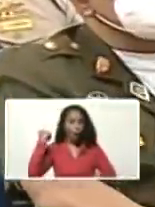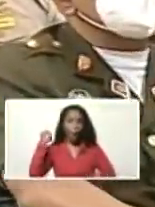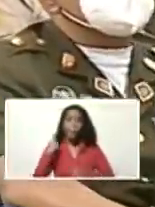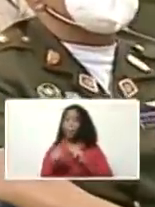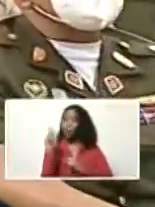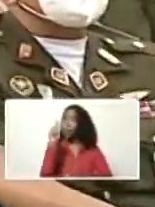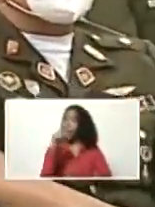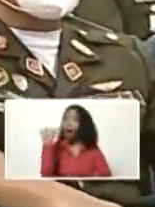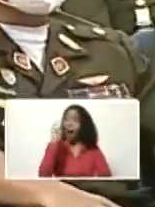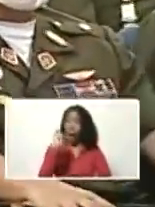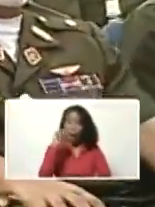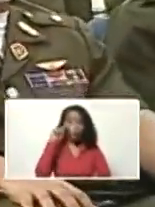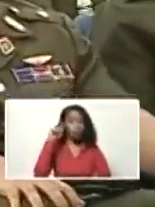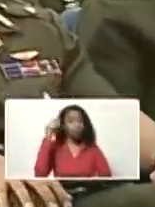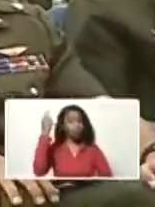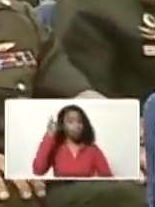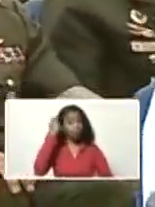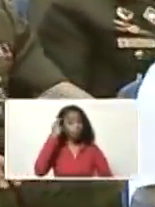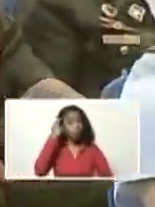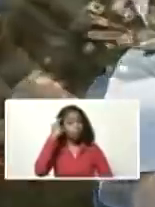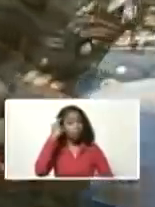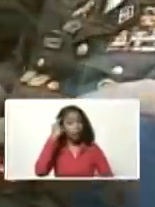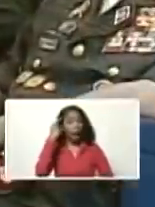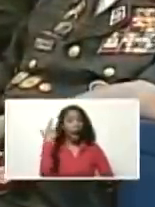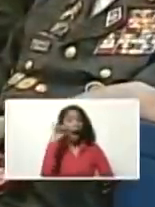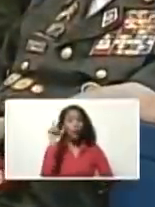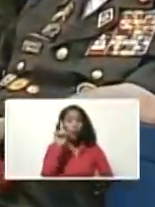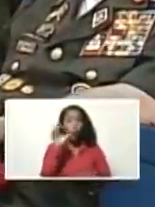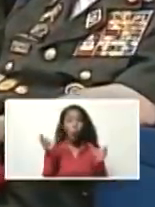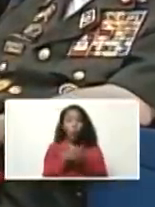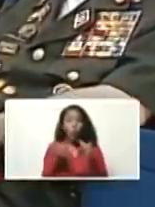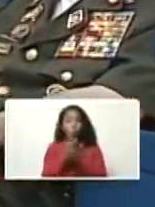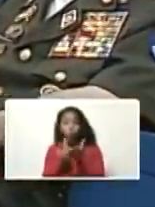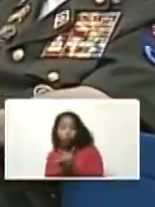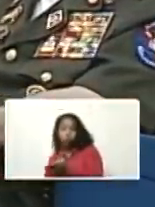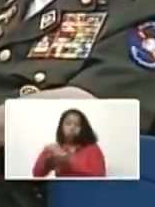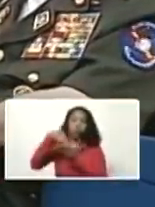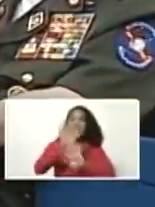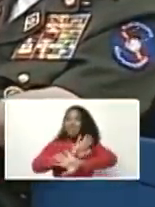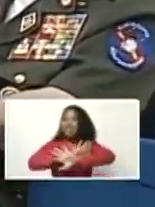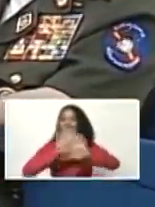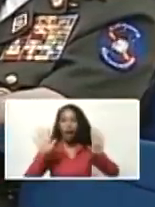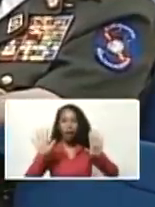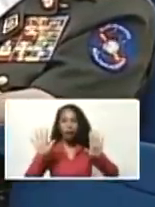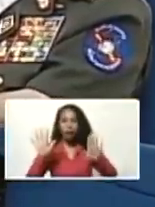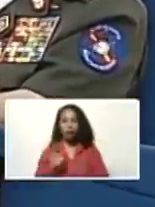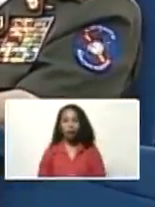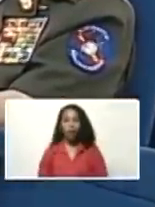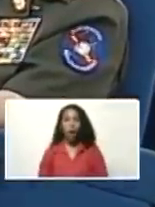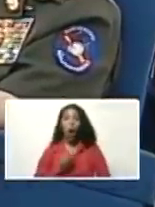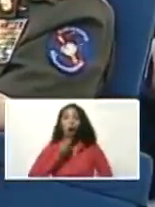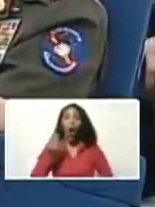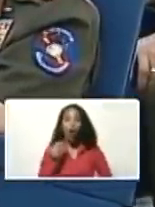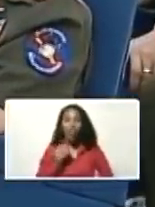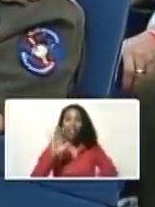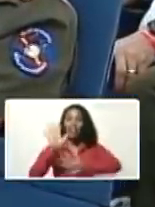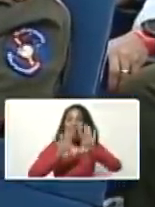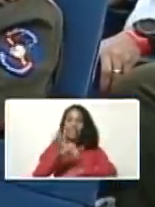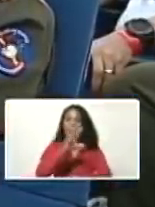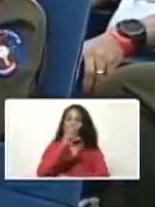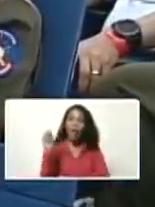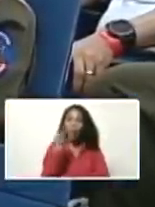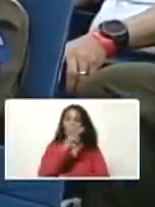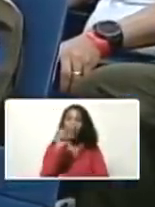también tenemos que tener presente que hay una generación que se ha levantado ya, los jóvenes de 15,